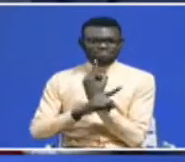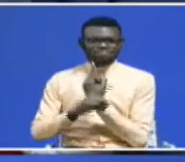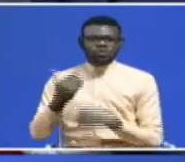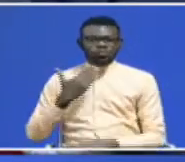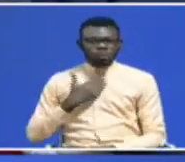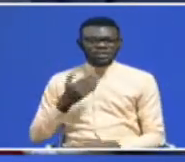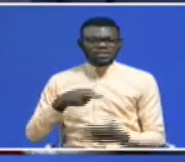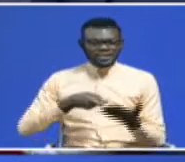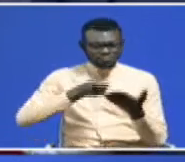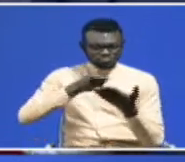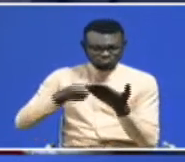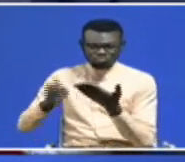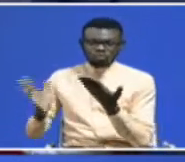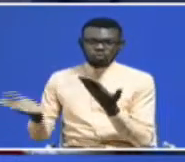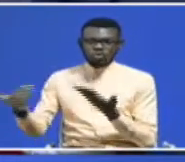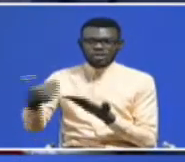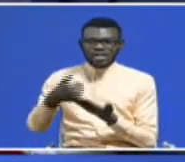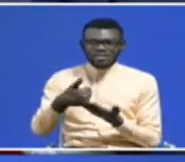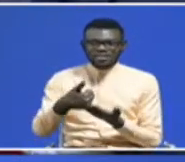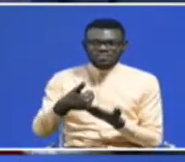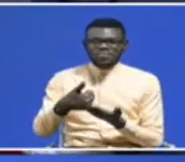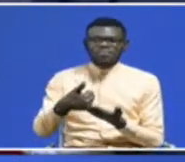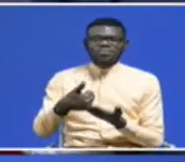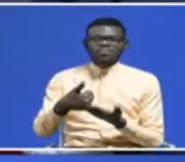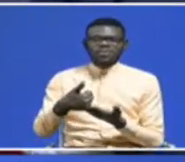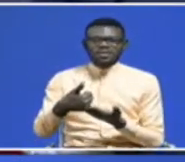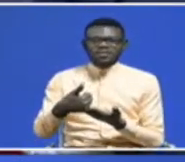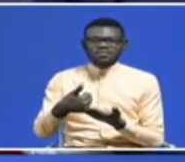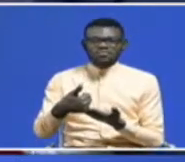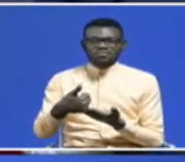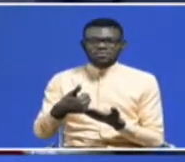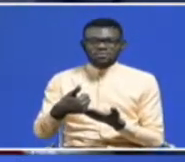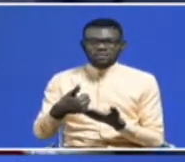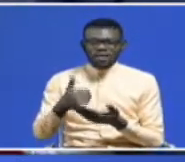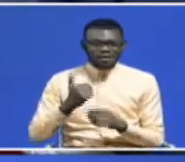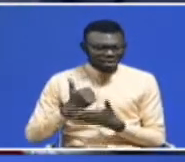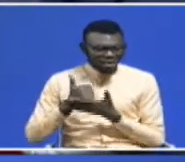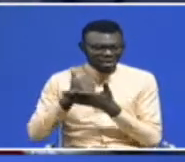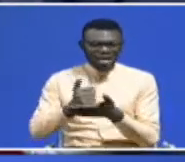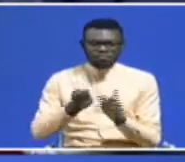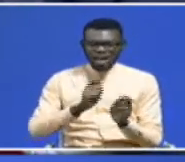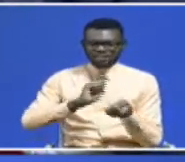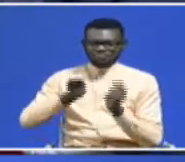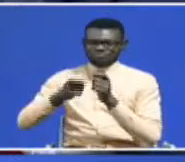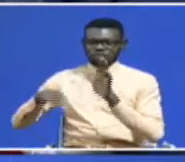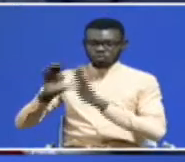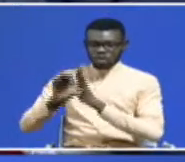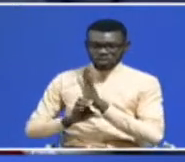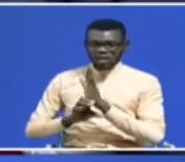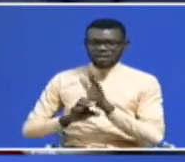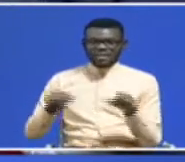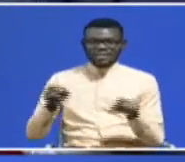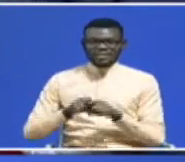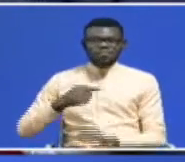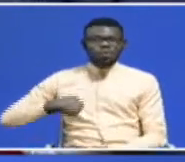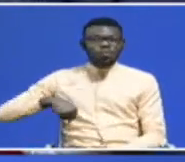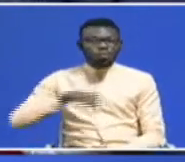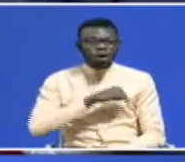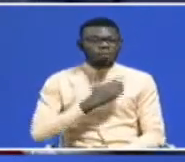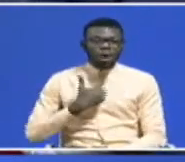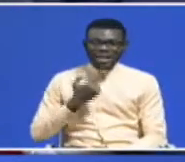tuweze kuchukua signature ambazo tunatakiwa kutengeneza katiba yetu. Na tungetaka kusema